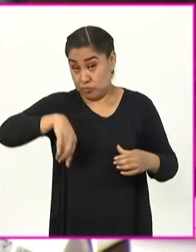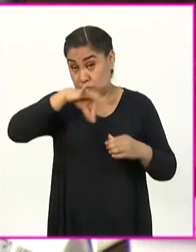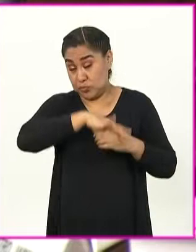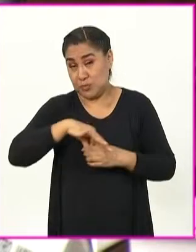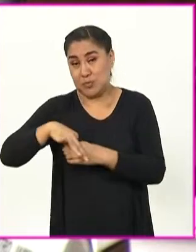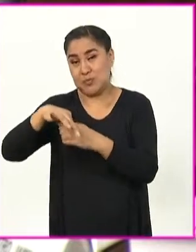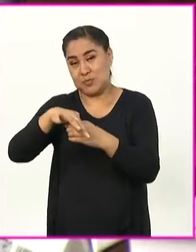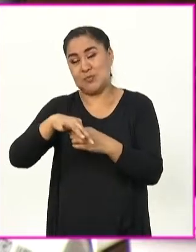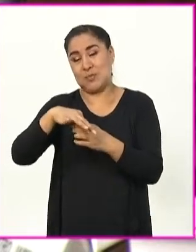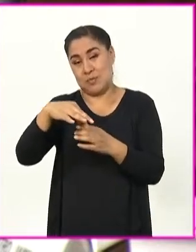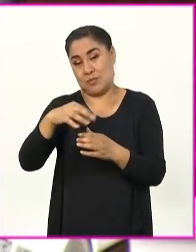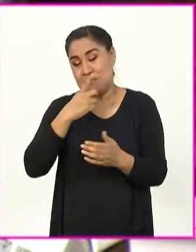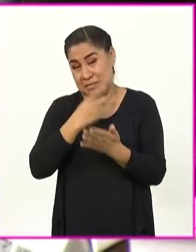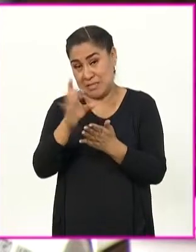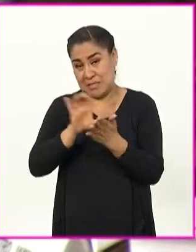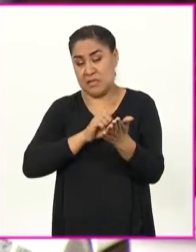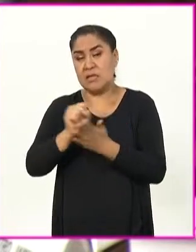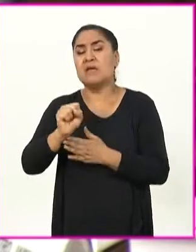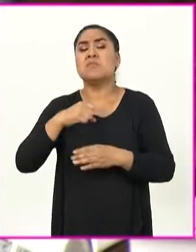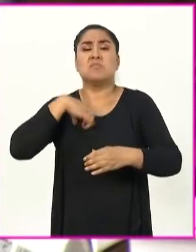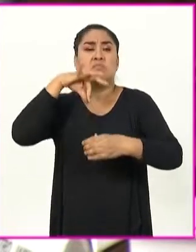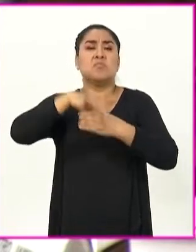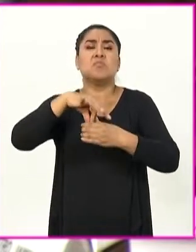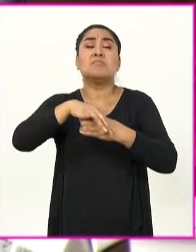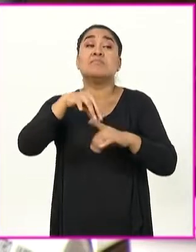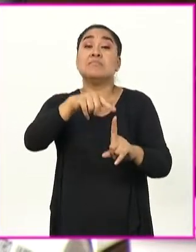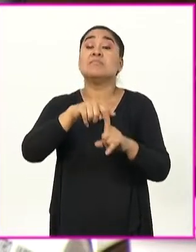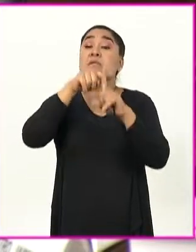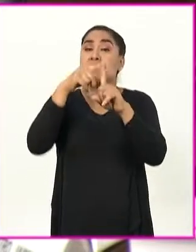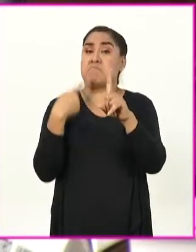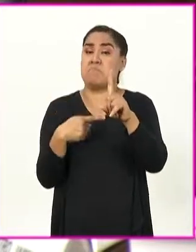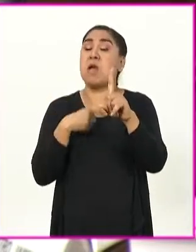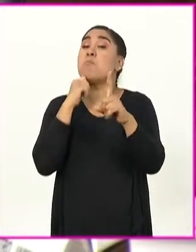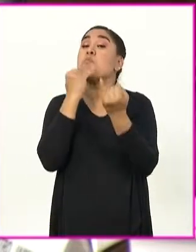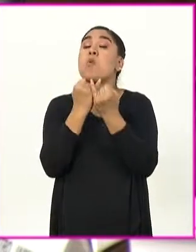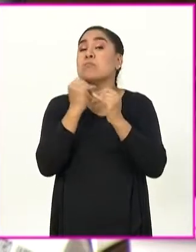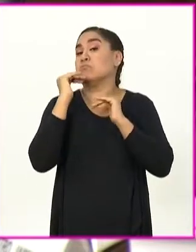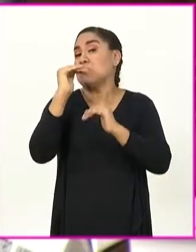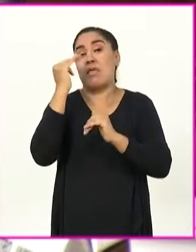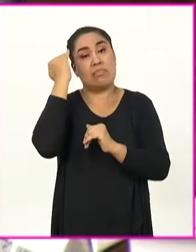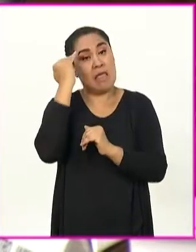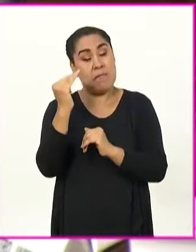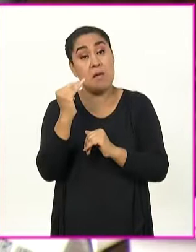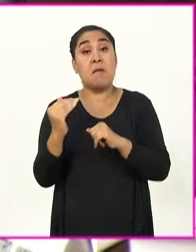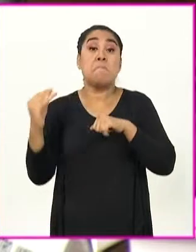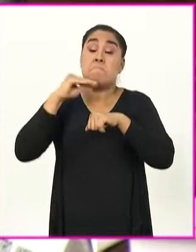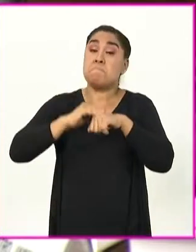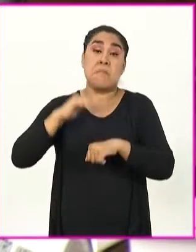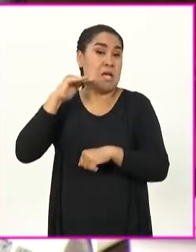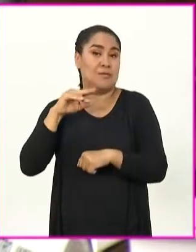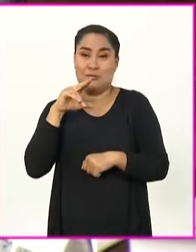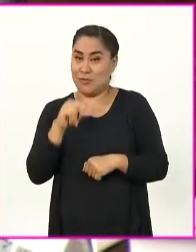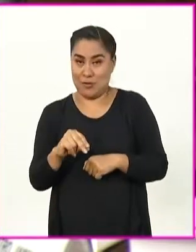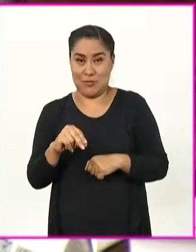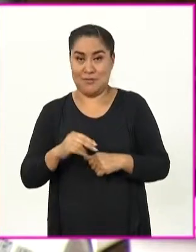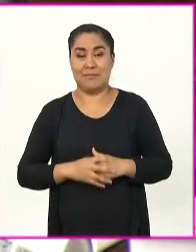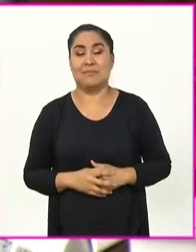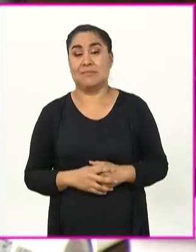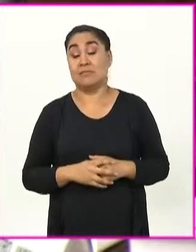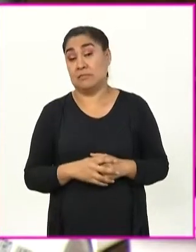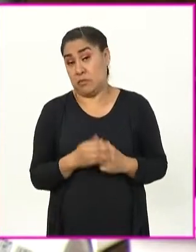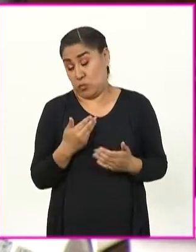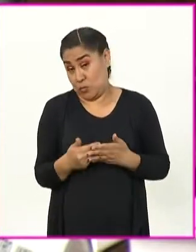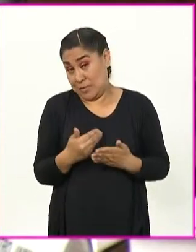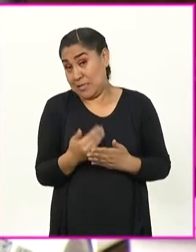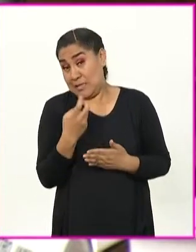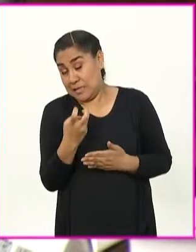elecciones constitucionales se vota no solamente por una persona también se vota por un determinado periodo aparezca o no aparezca en la boleta y esta